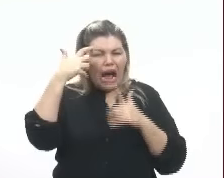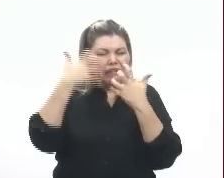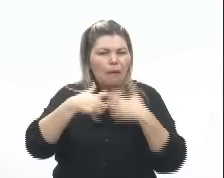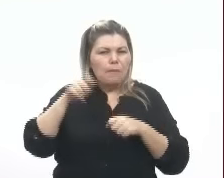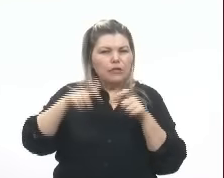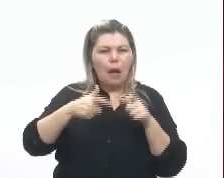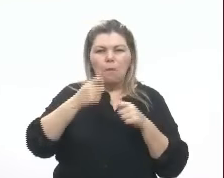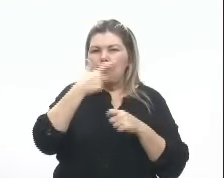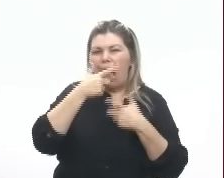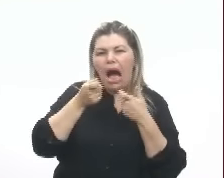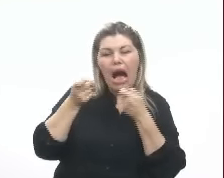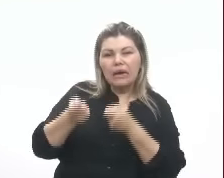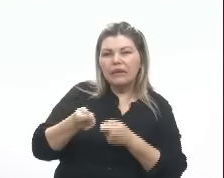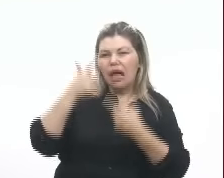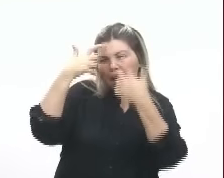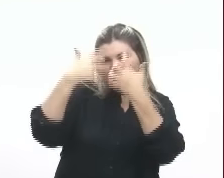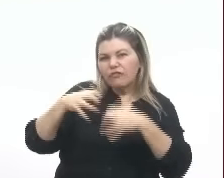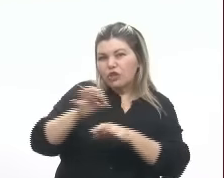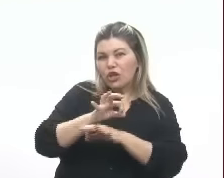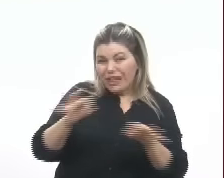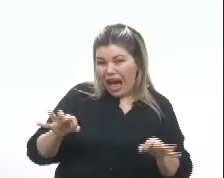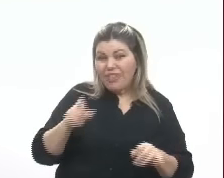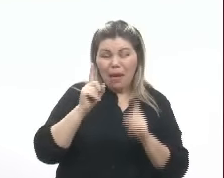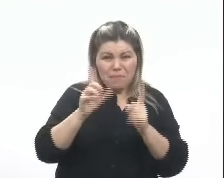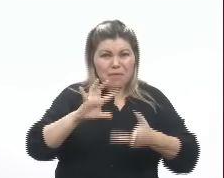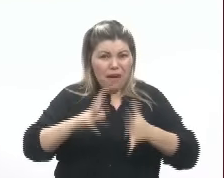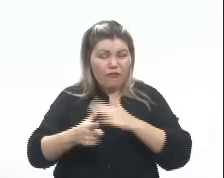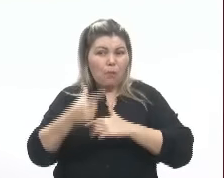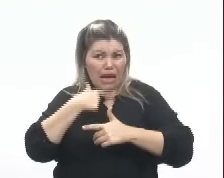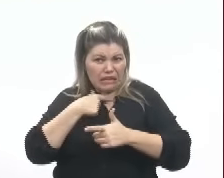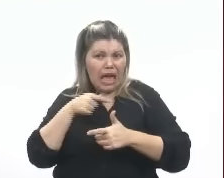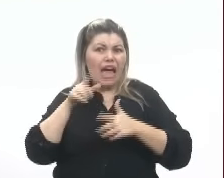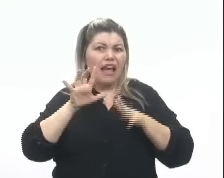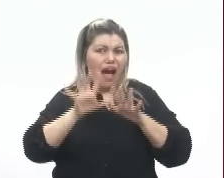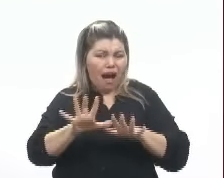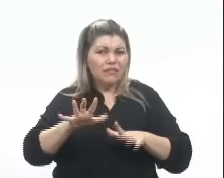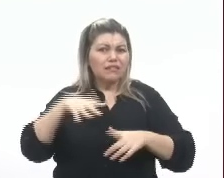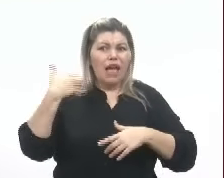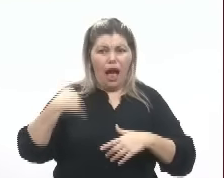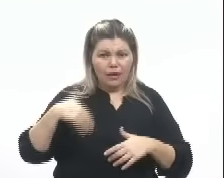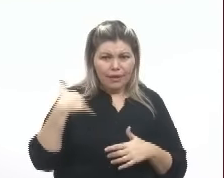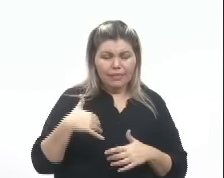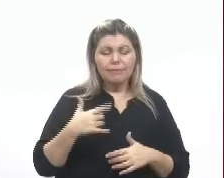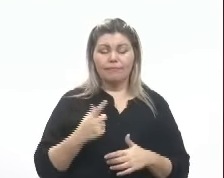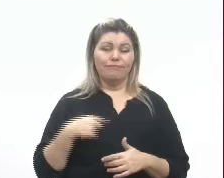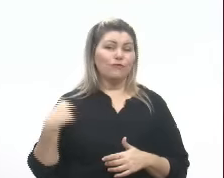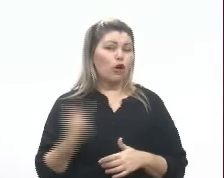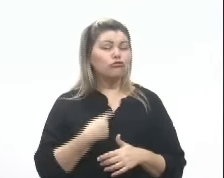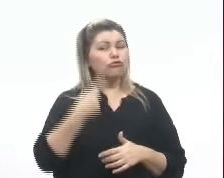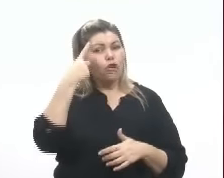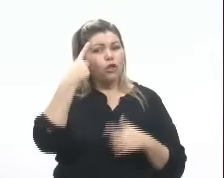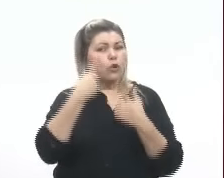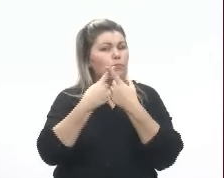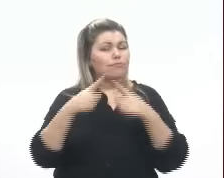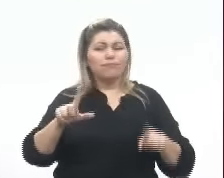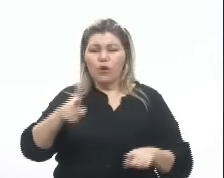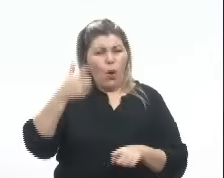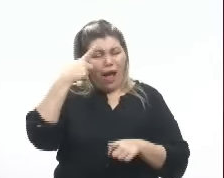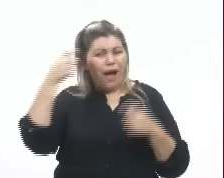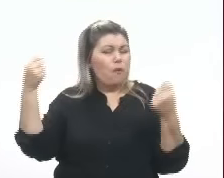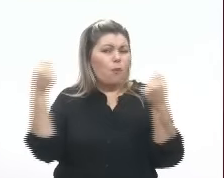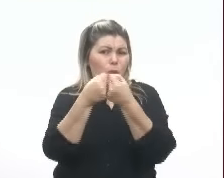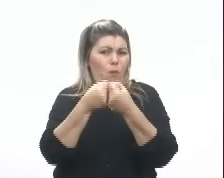Y de este modelo que quieren aplicar para la República Argentina, con el que no estamos de acuerdo. No estamos de